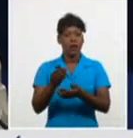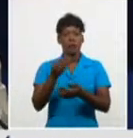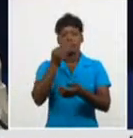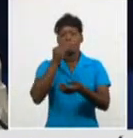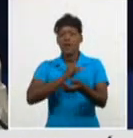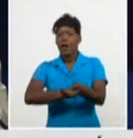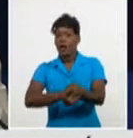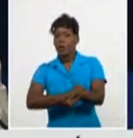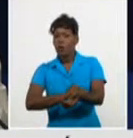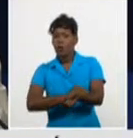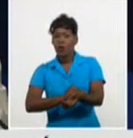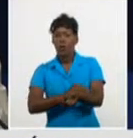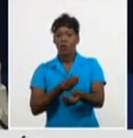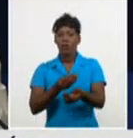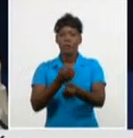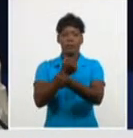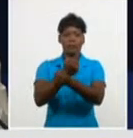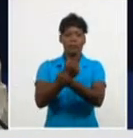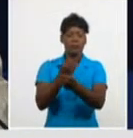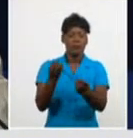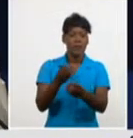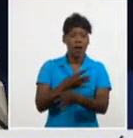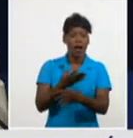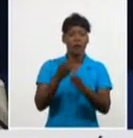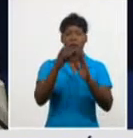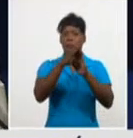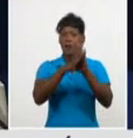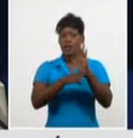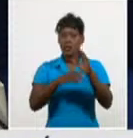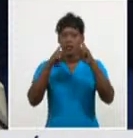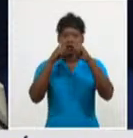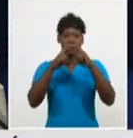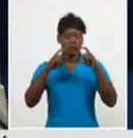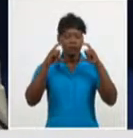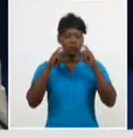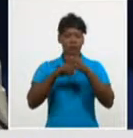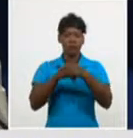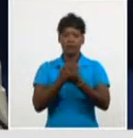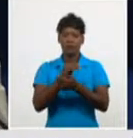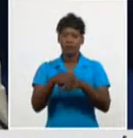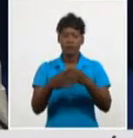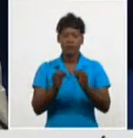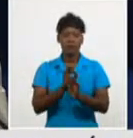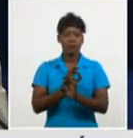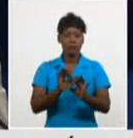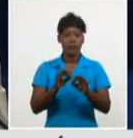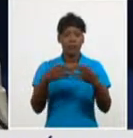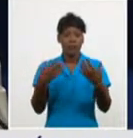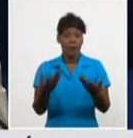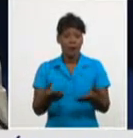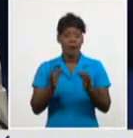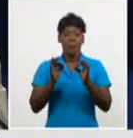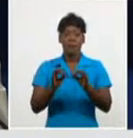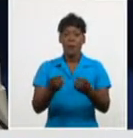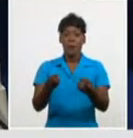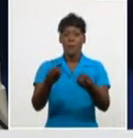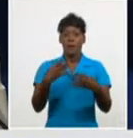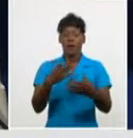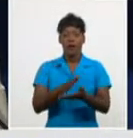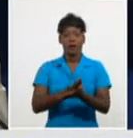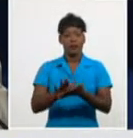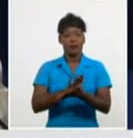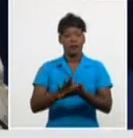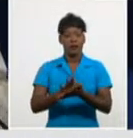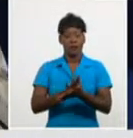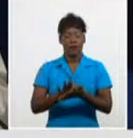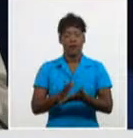desinfectantes y las medidas que están establecidas para evitar que el virus permanezca en la superficie.